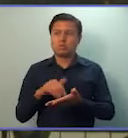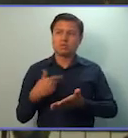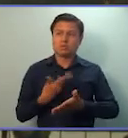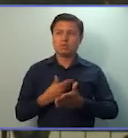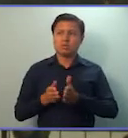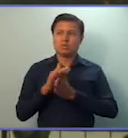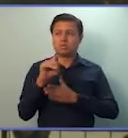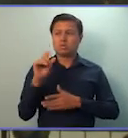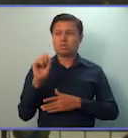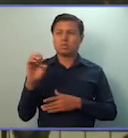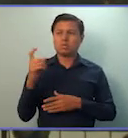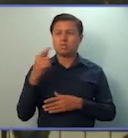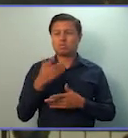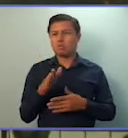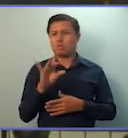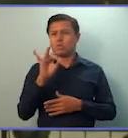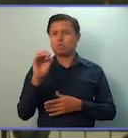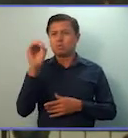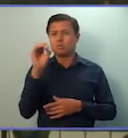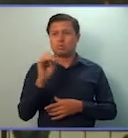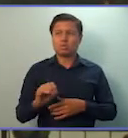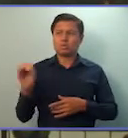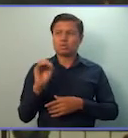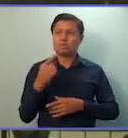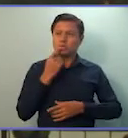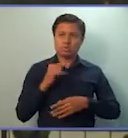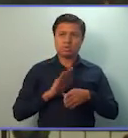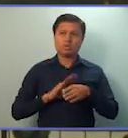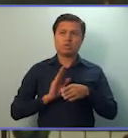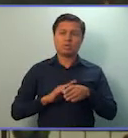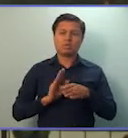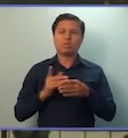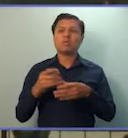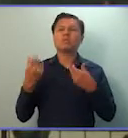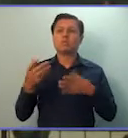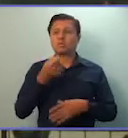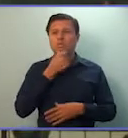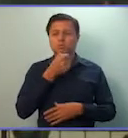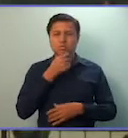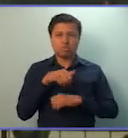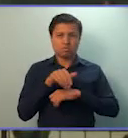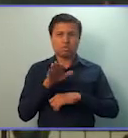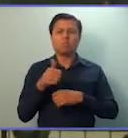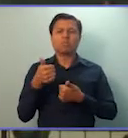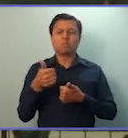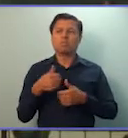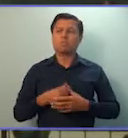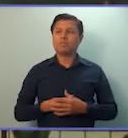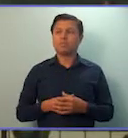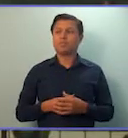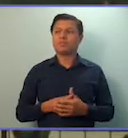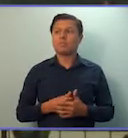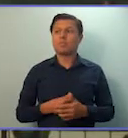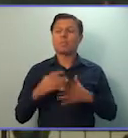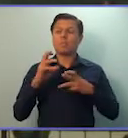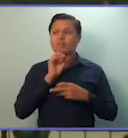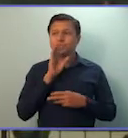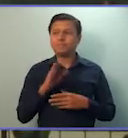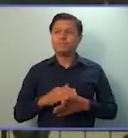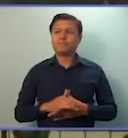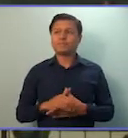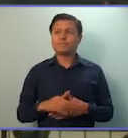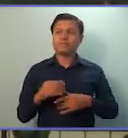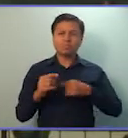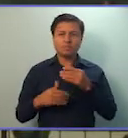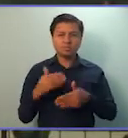casi el 80 por ciento de los sorteados han sido notificados entonces este y decirles que hay una prerrogativa